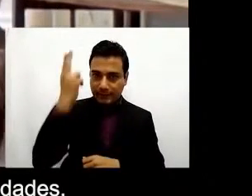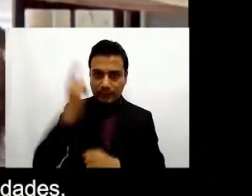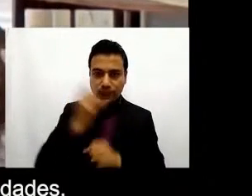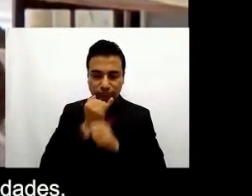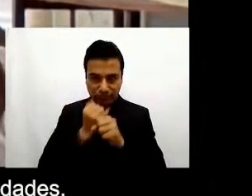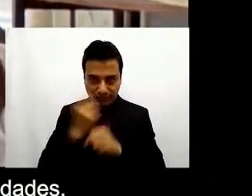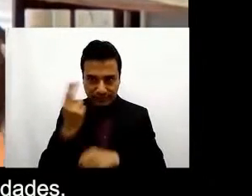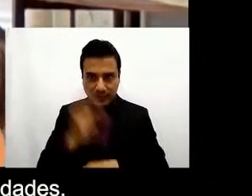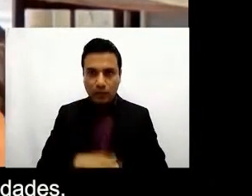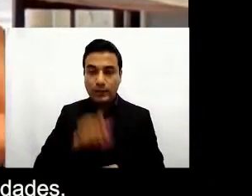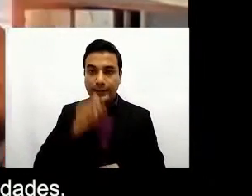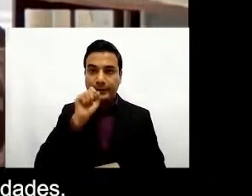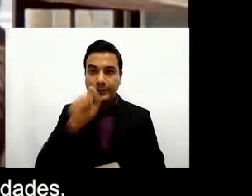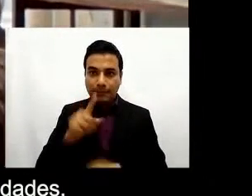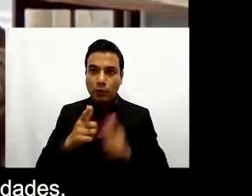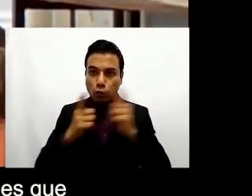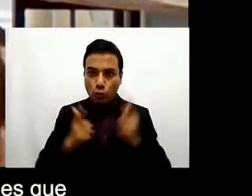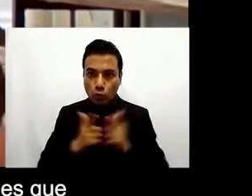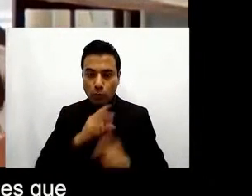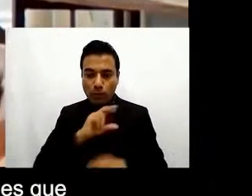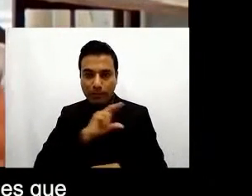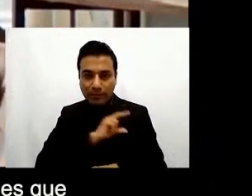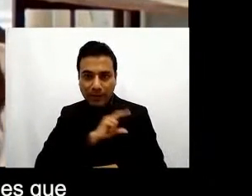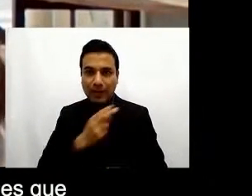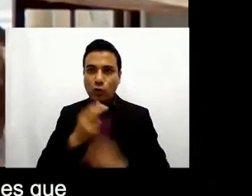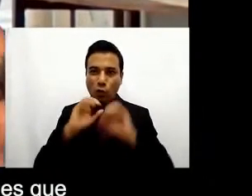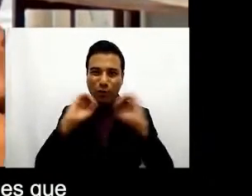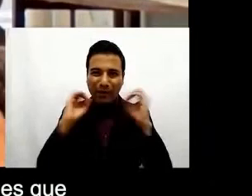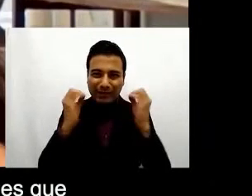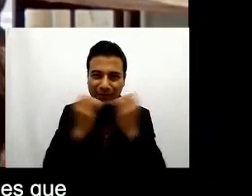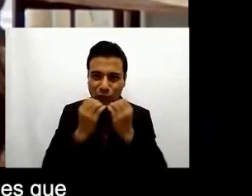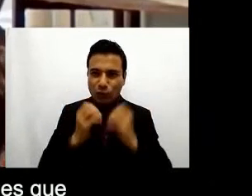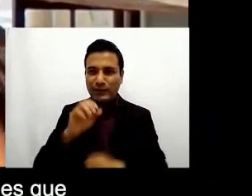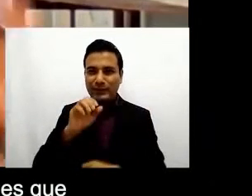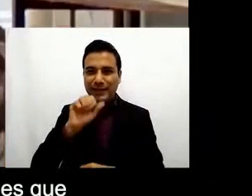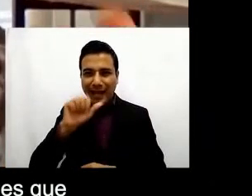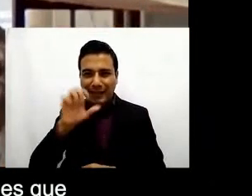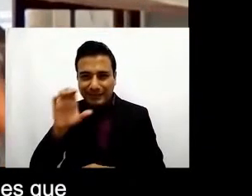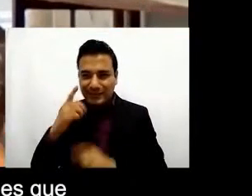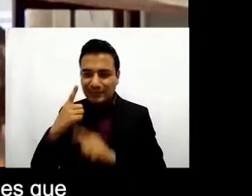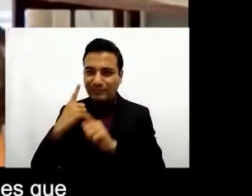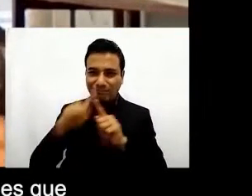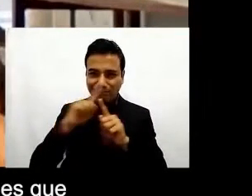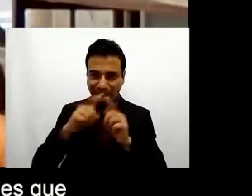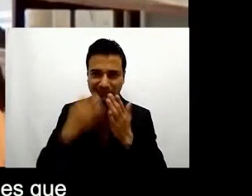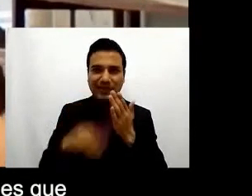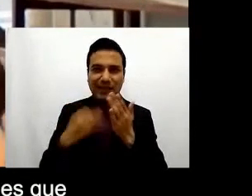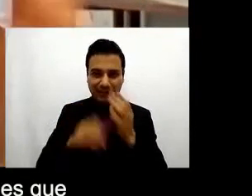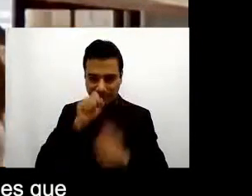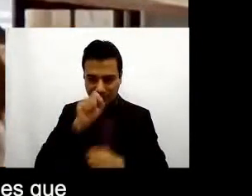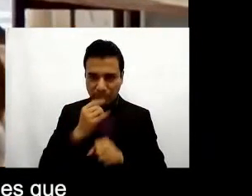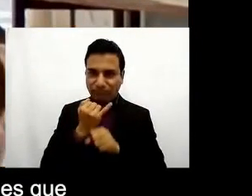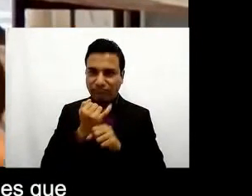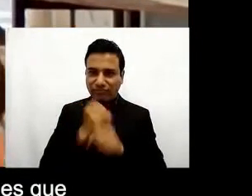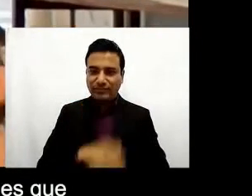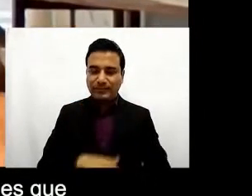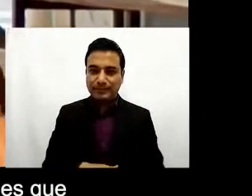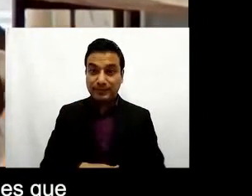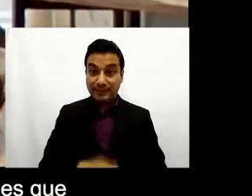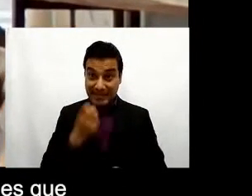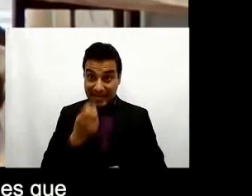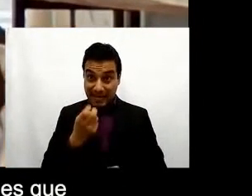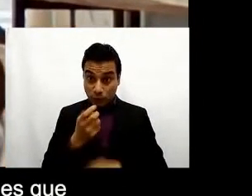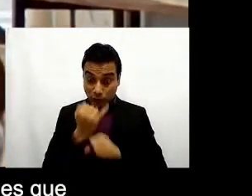privado, digamos, distintas organizaciones de la sociedad civil. Y bueno, de lo que se trataría es que este